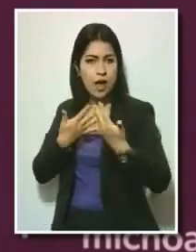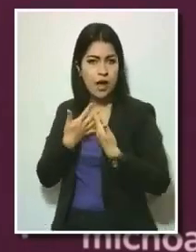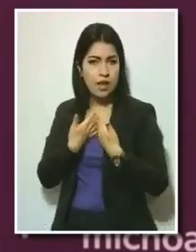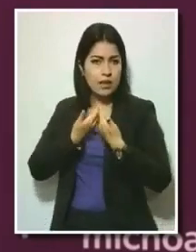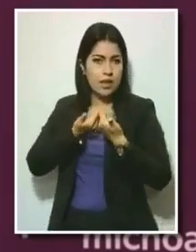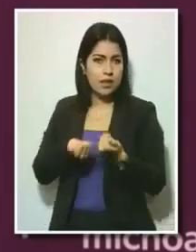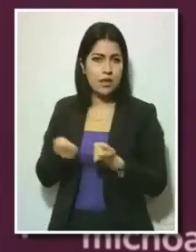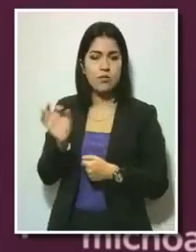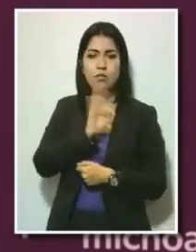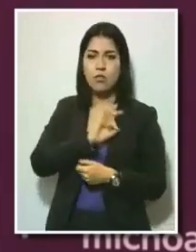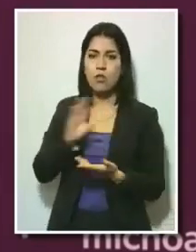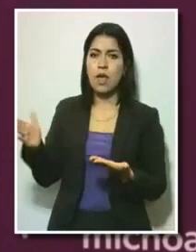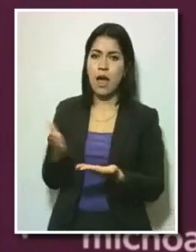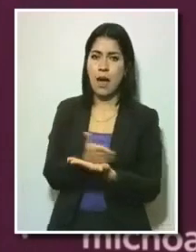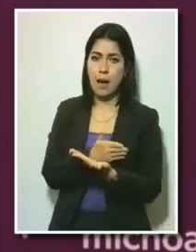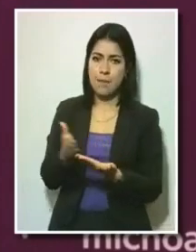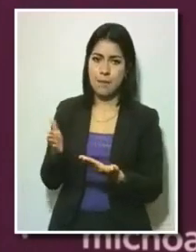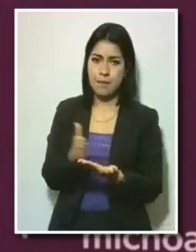podamos separar de toda